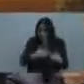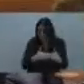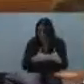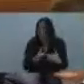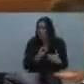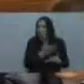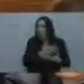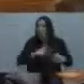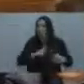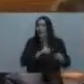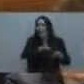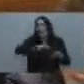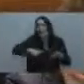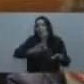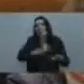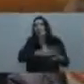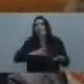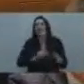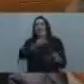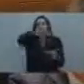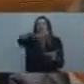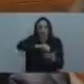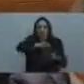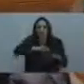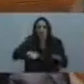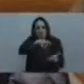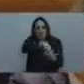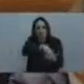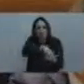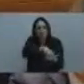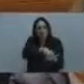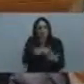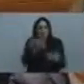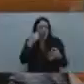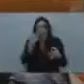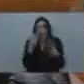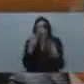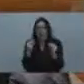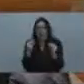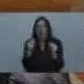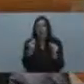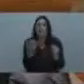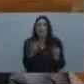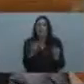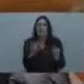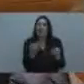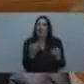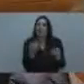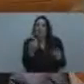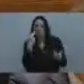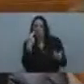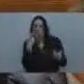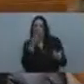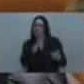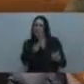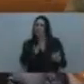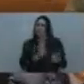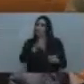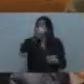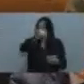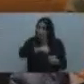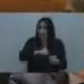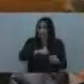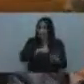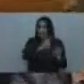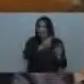estación intermodal o no quiere su centralidad? Pero en realidad, y con esto sí que acabo, empezamos a temer que realmente aquí esas cuestiones pasan a ser